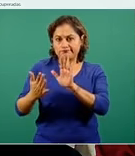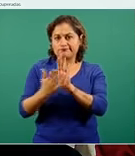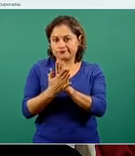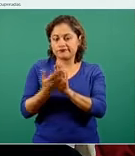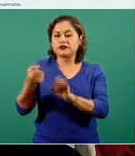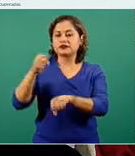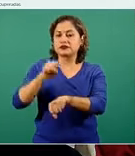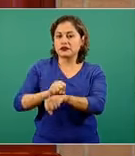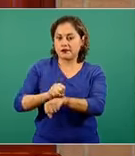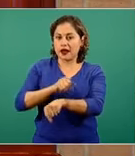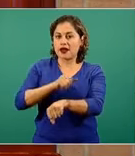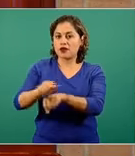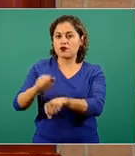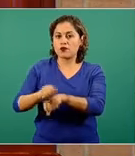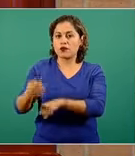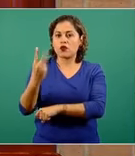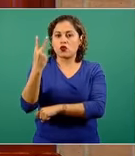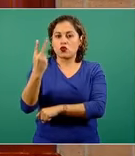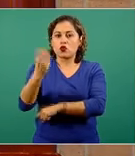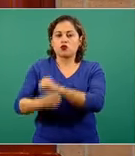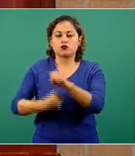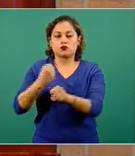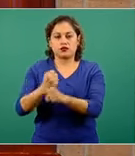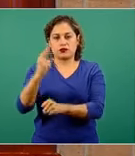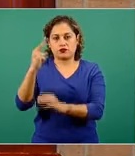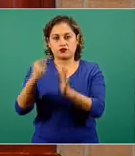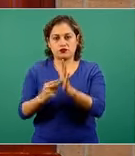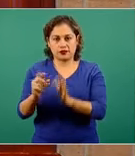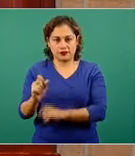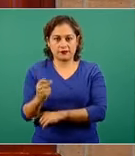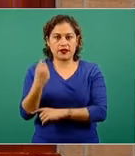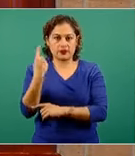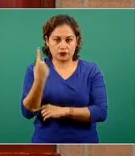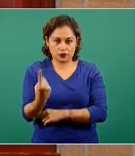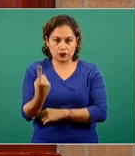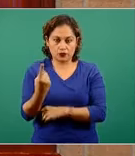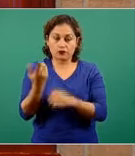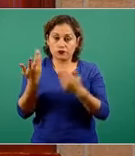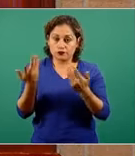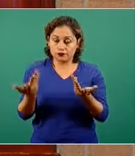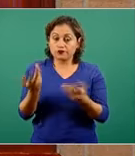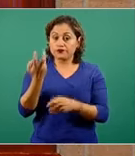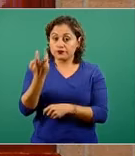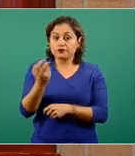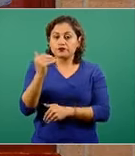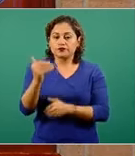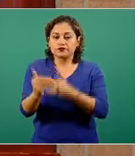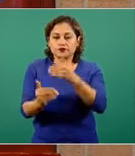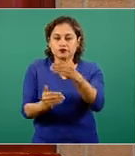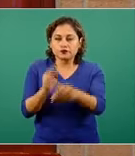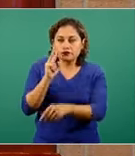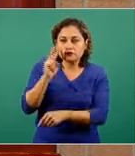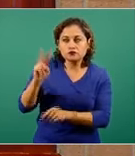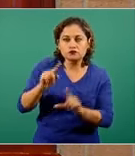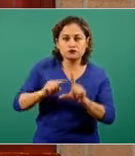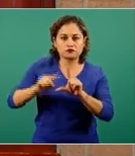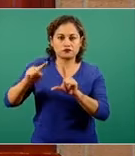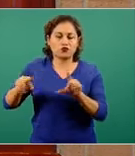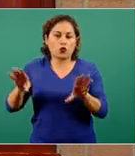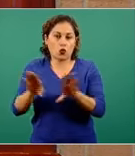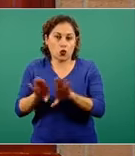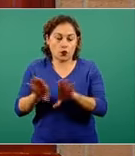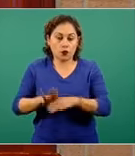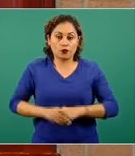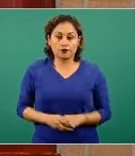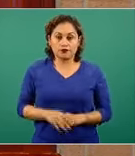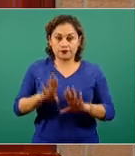semana número 2 de este 2021 y bueno, veremos cómo va en su momento el comportamiento. La segunda curva, que